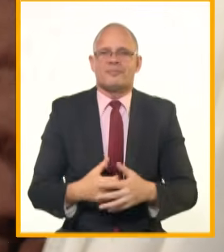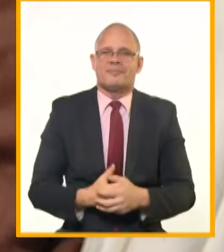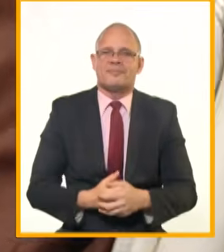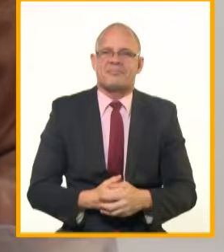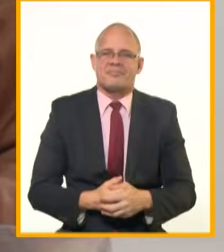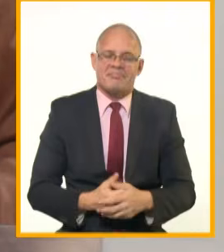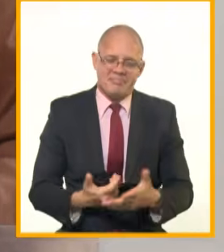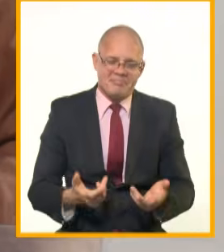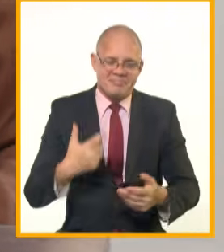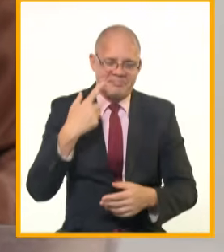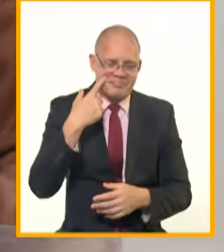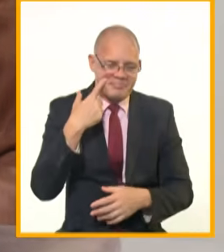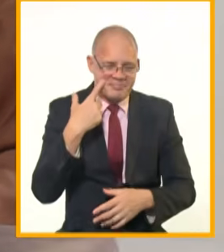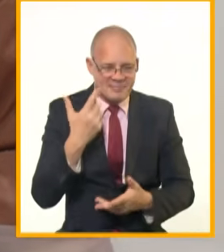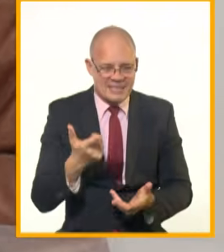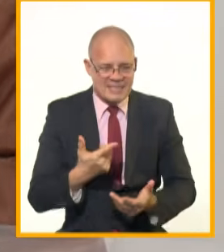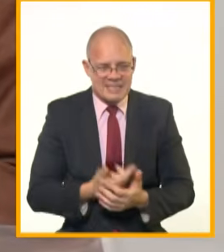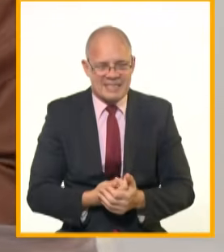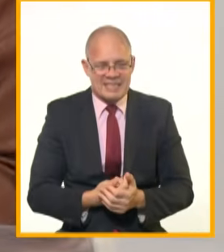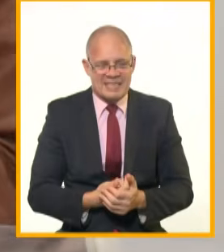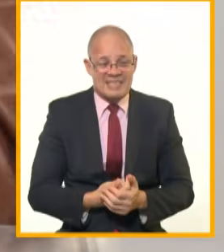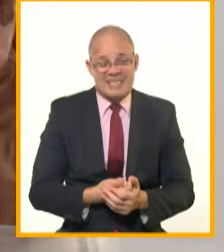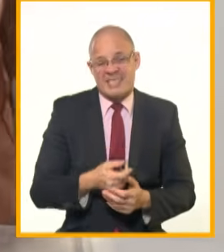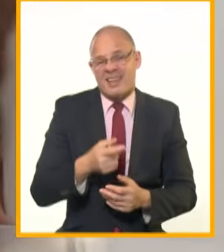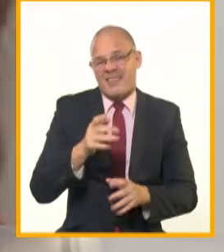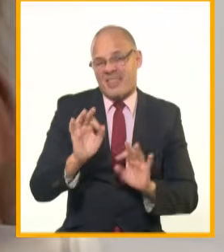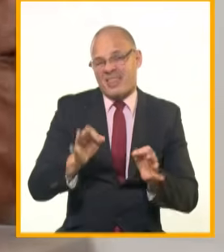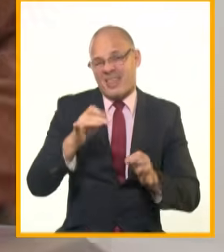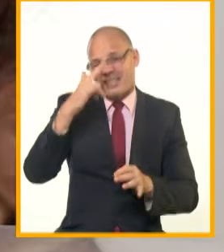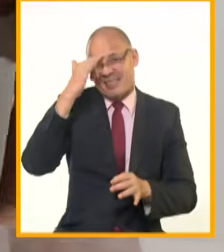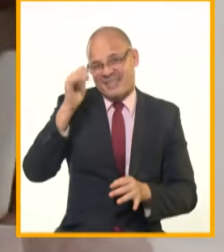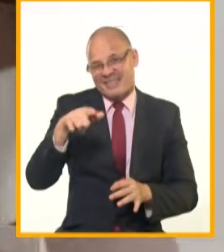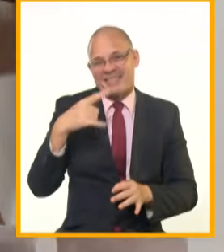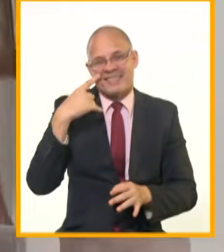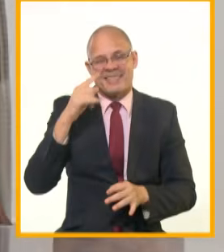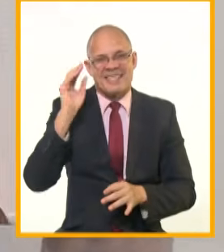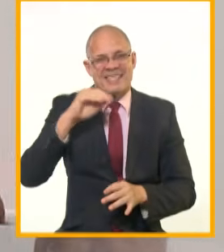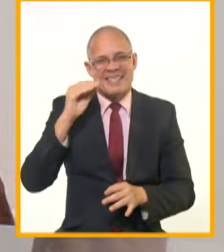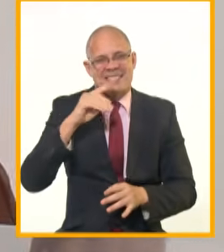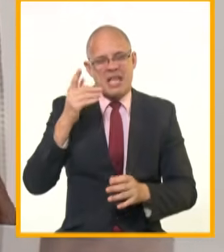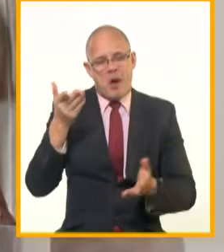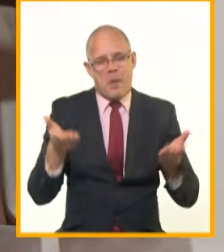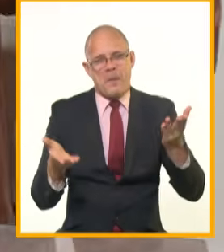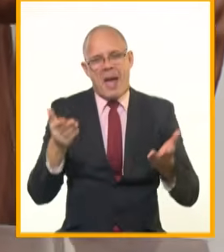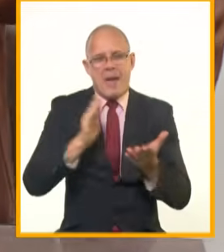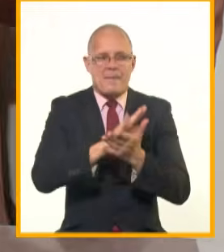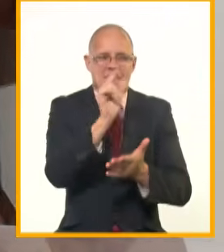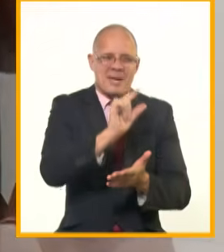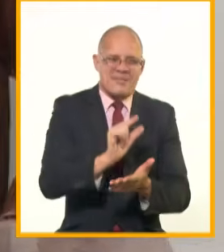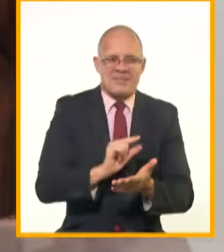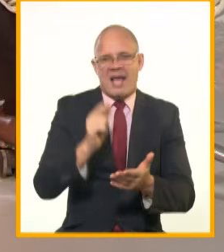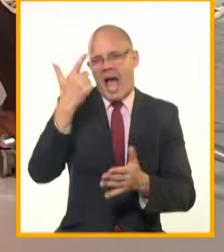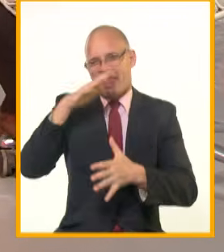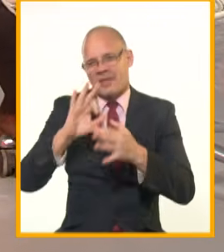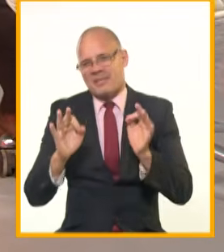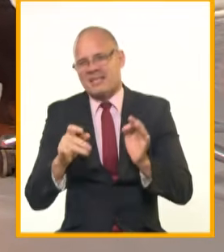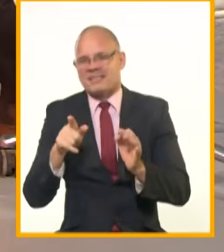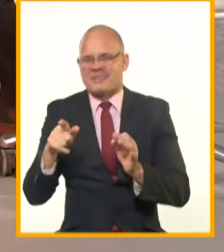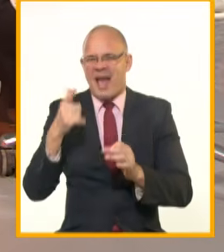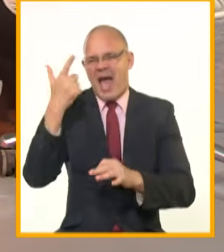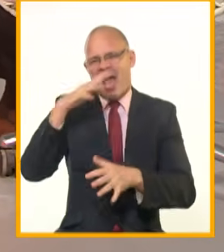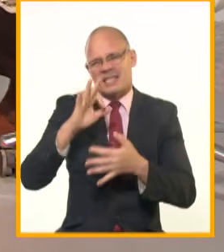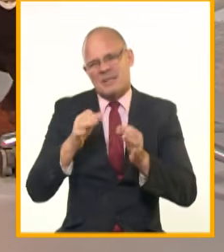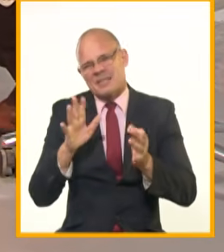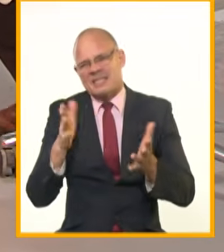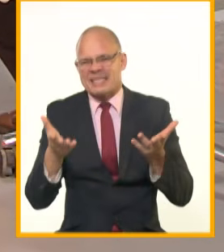ver, Artemisa, bueno, yo creo que sí, que hay un poco que le llevamos un poquito de ventaja a Mayabeque, quizás, no sé. Sí, ahorita lo explicaba